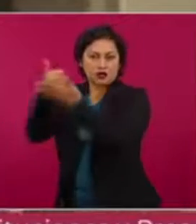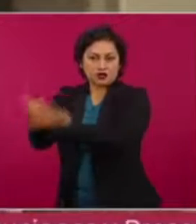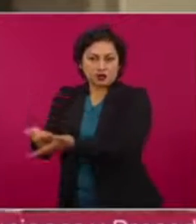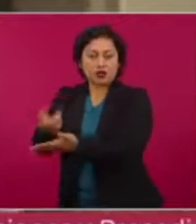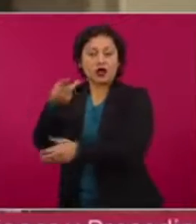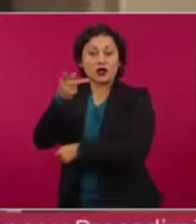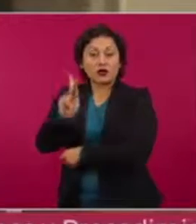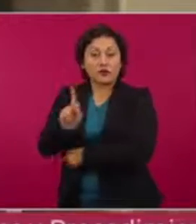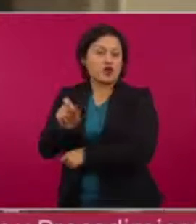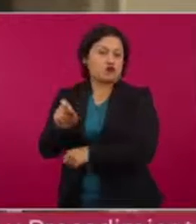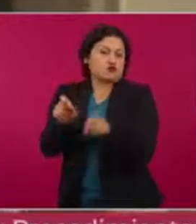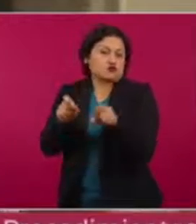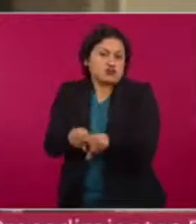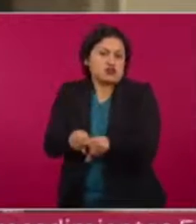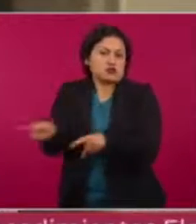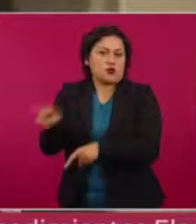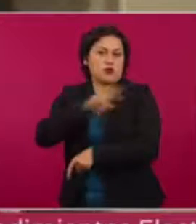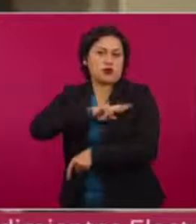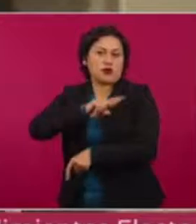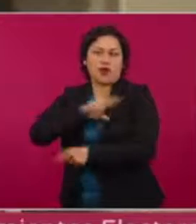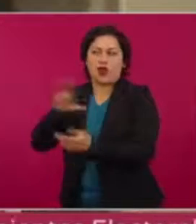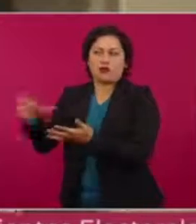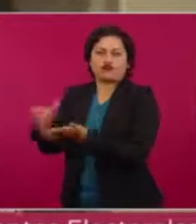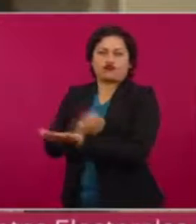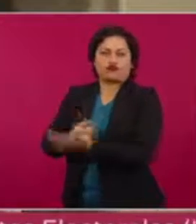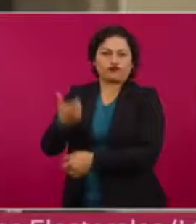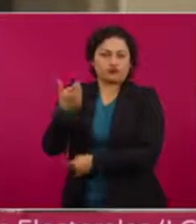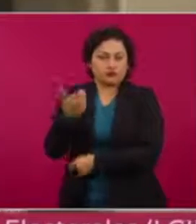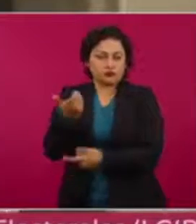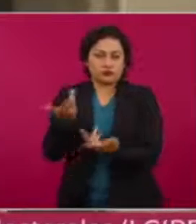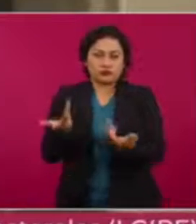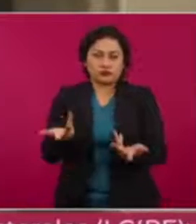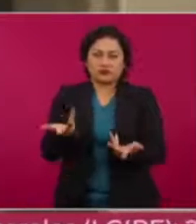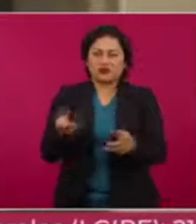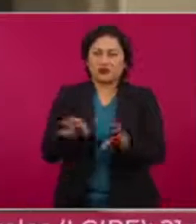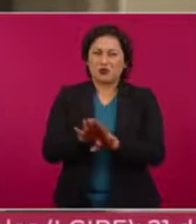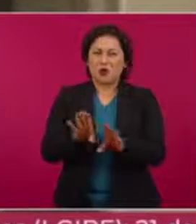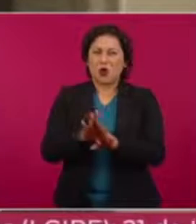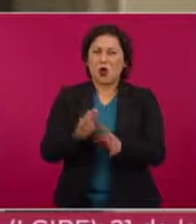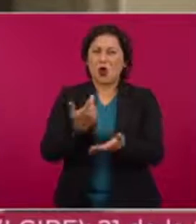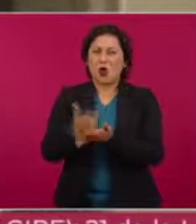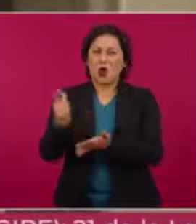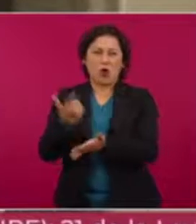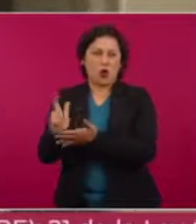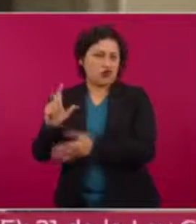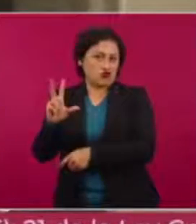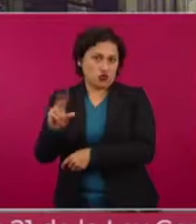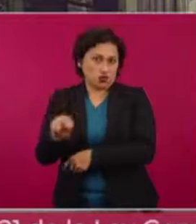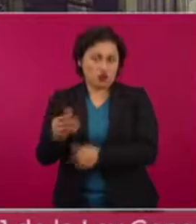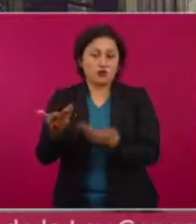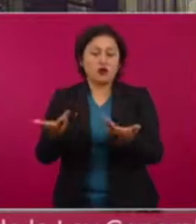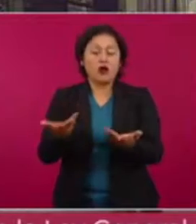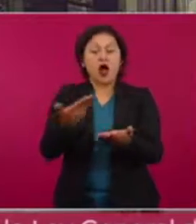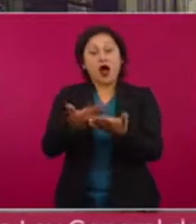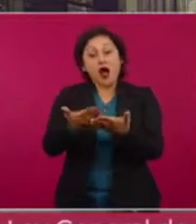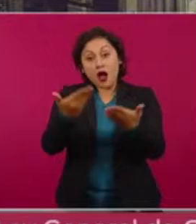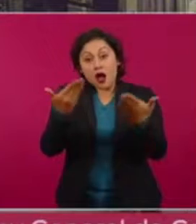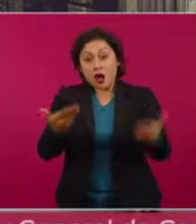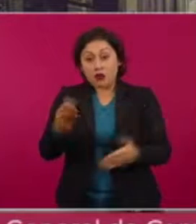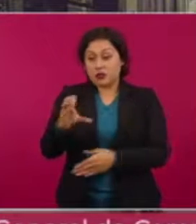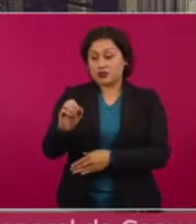privados, sí le cobran el total, no separan, ¿no? Y ahora la comisión pues les va a cobrar